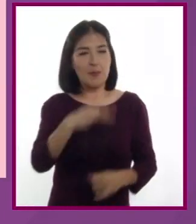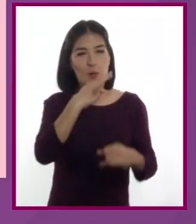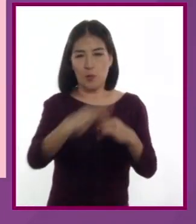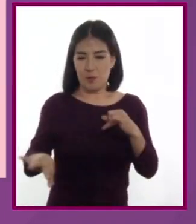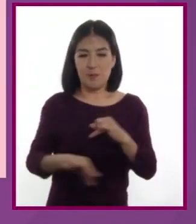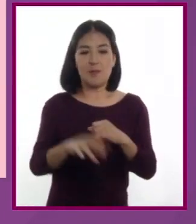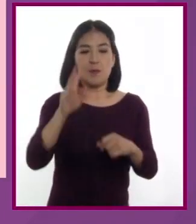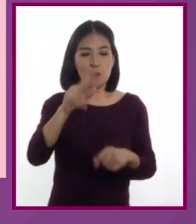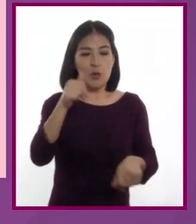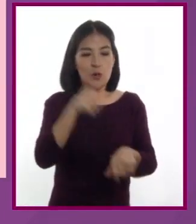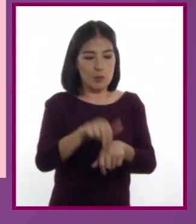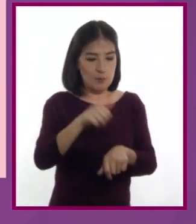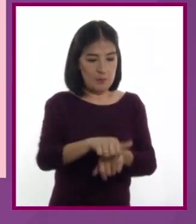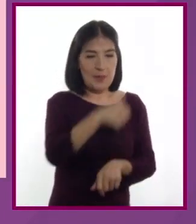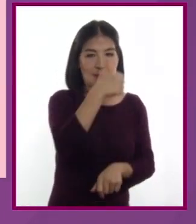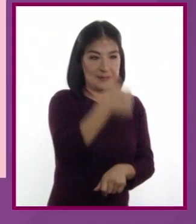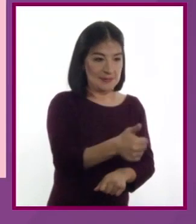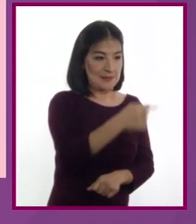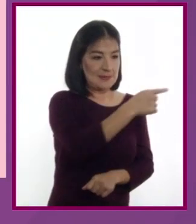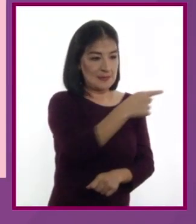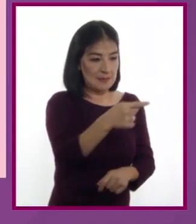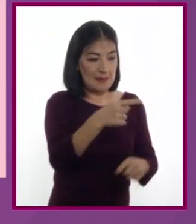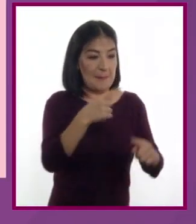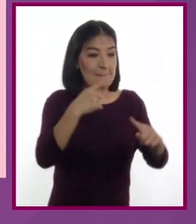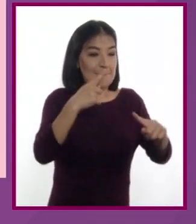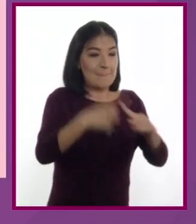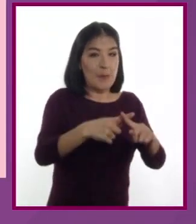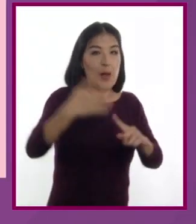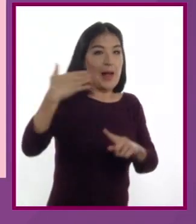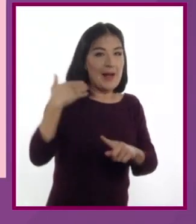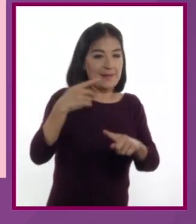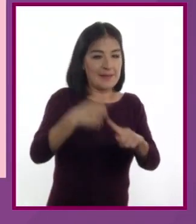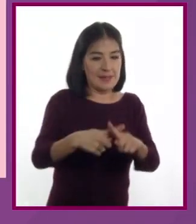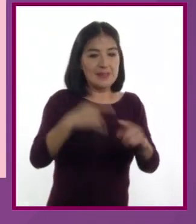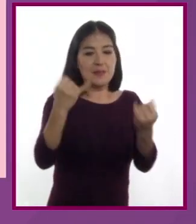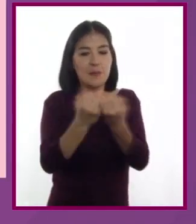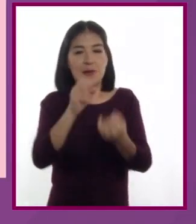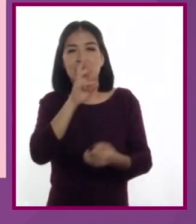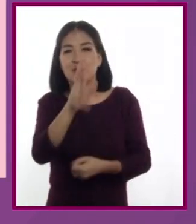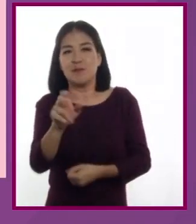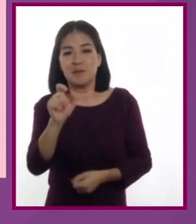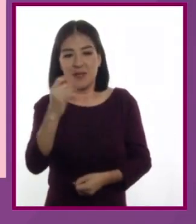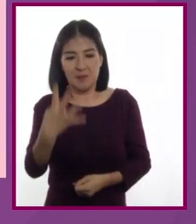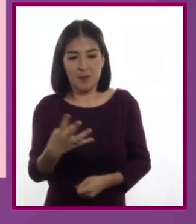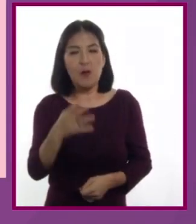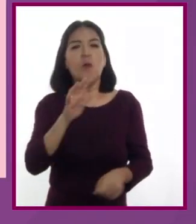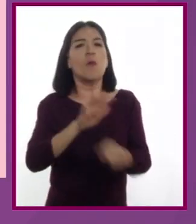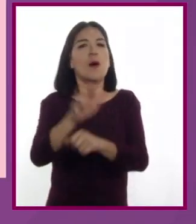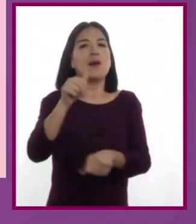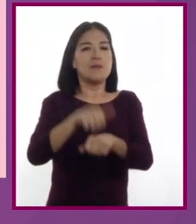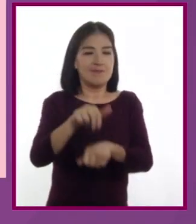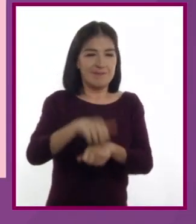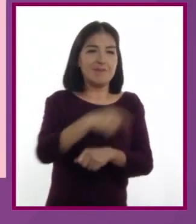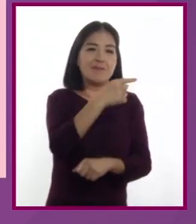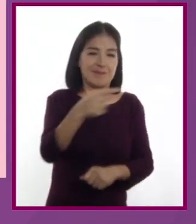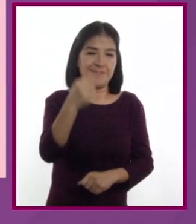que multiplicado por 6 negativo sea igual a 24. Ese número es 4